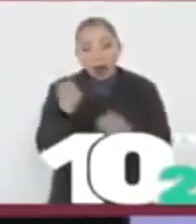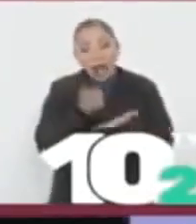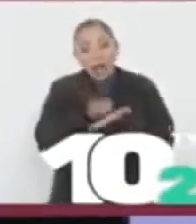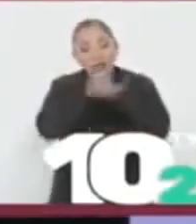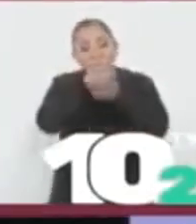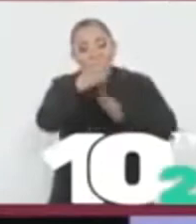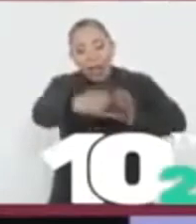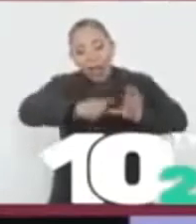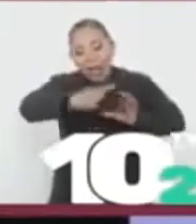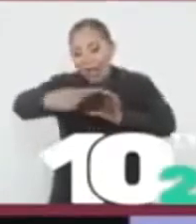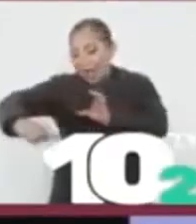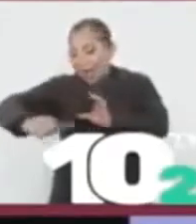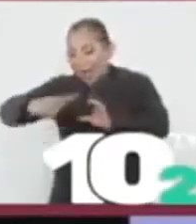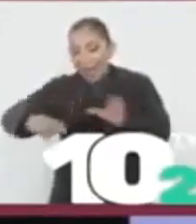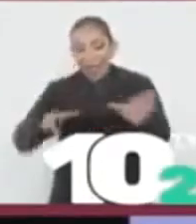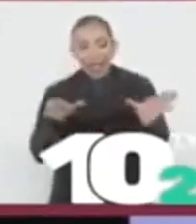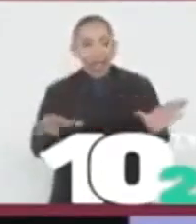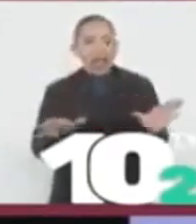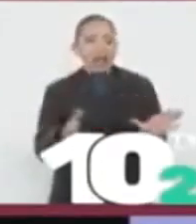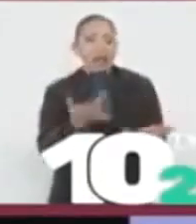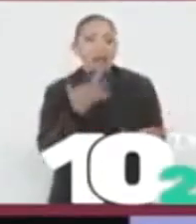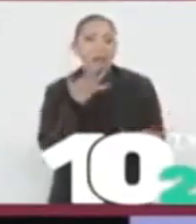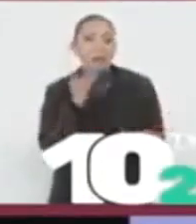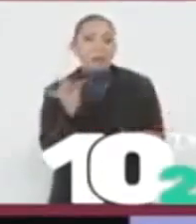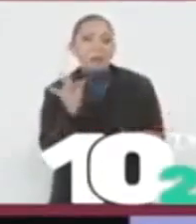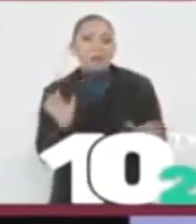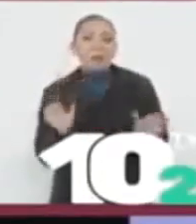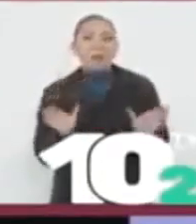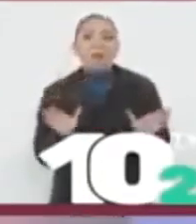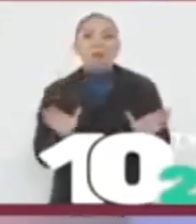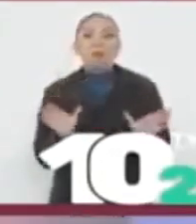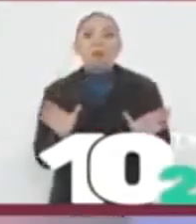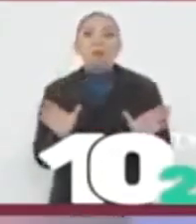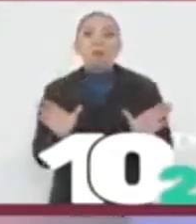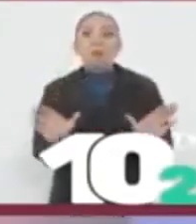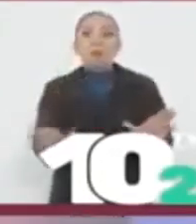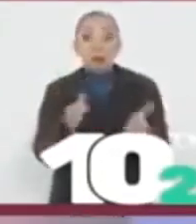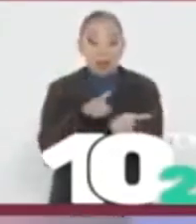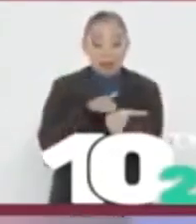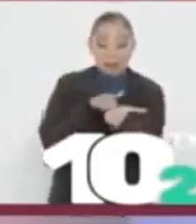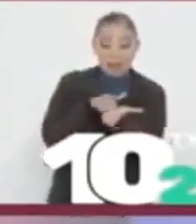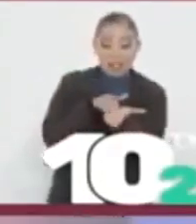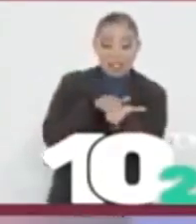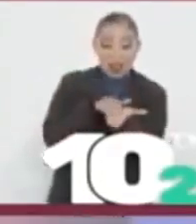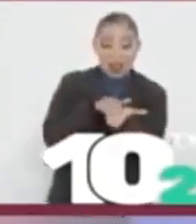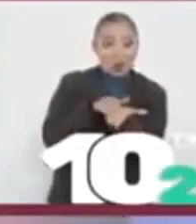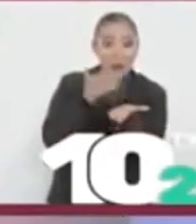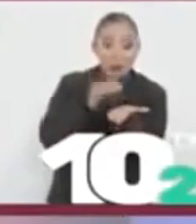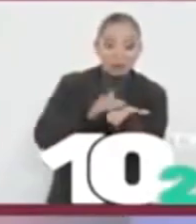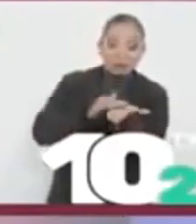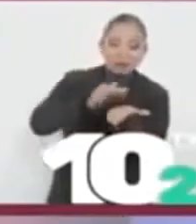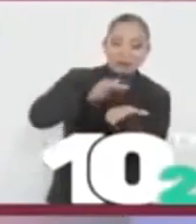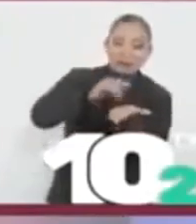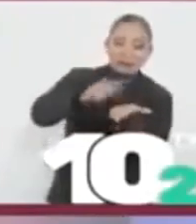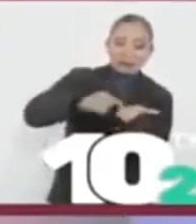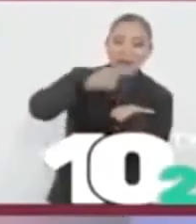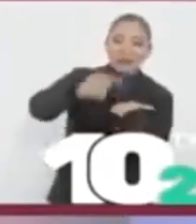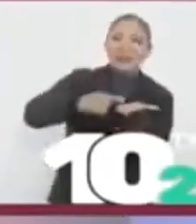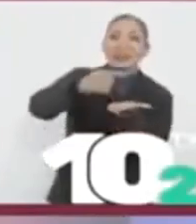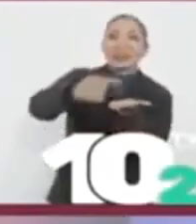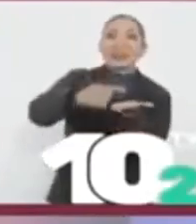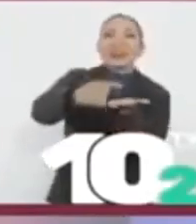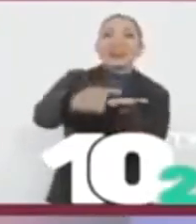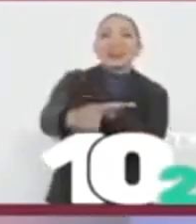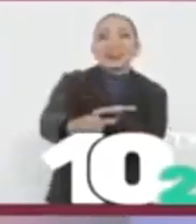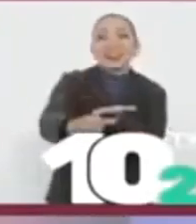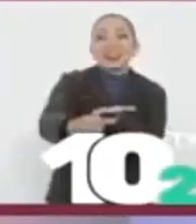caja con ayuda de un carrito, Pepe requiere aplicar una menor fuerza, ya que la fricción favorece en este caso el